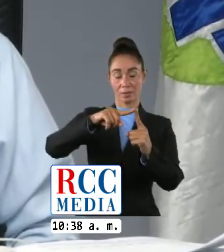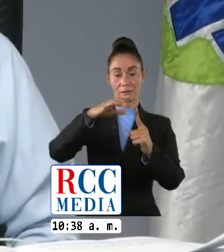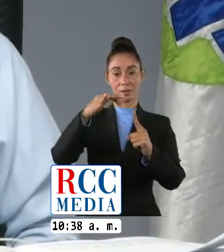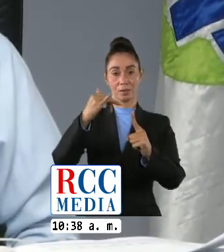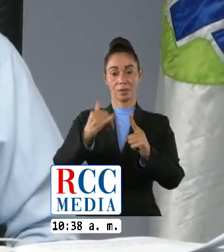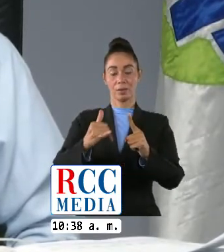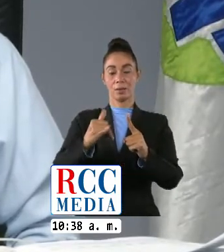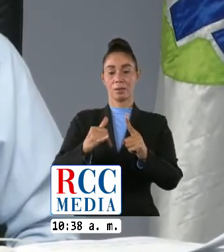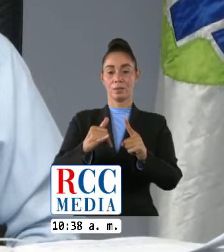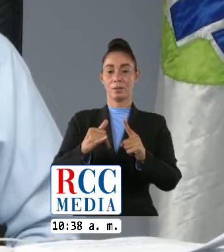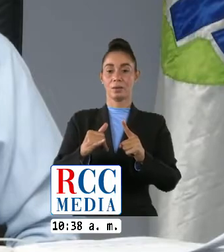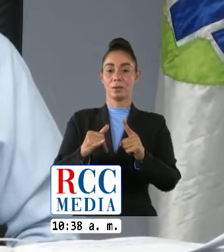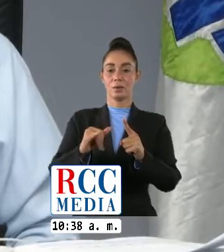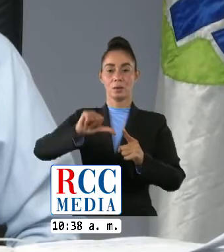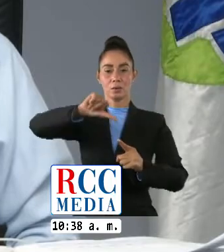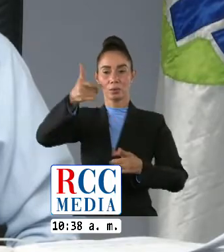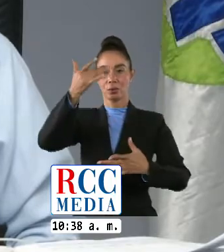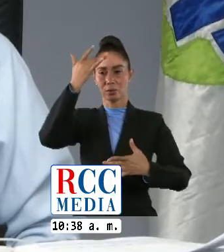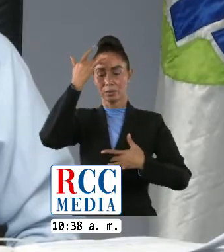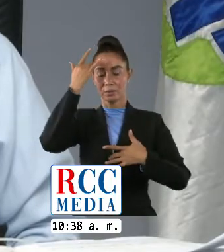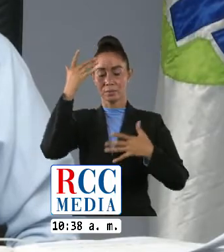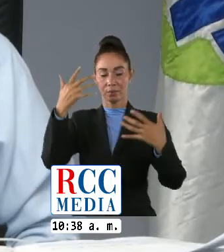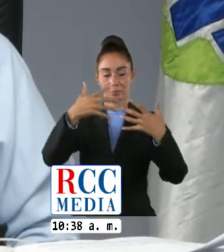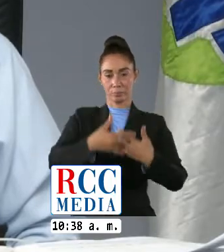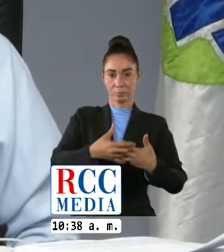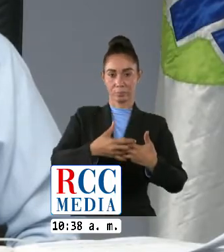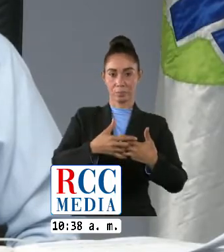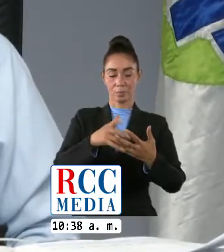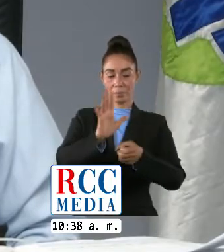la hipertensión arterial representa el